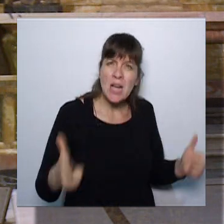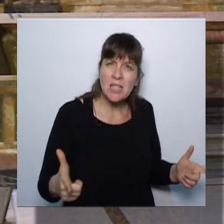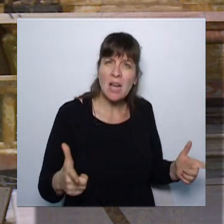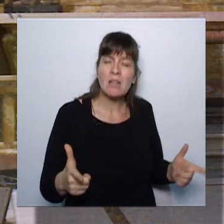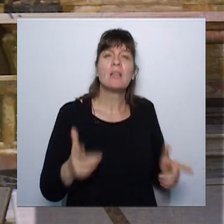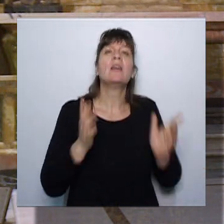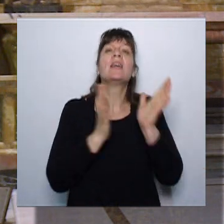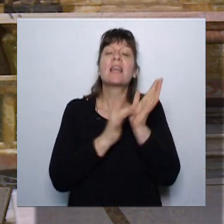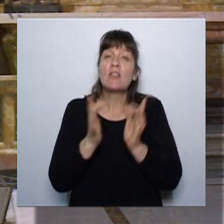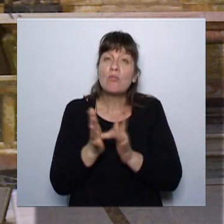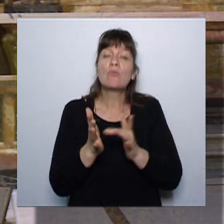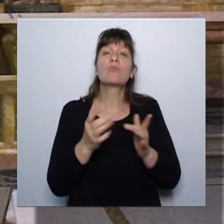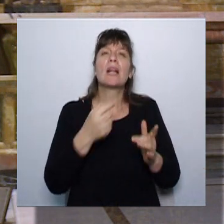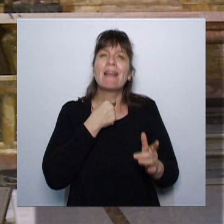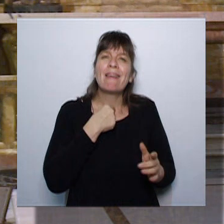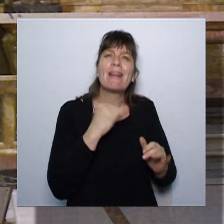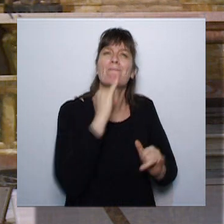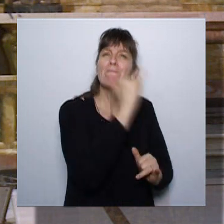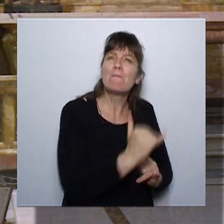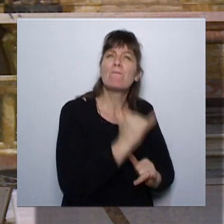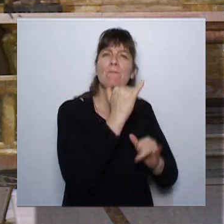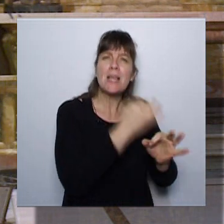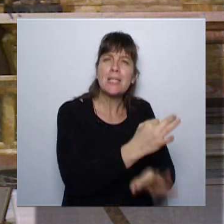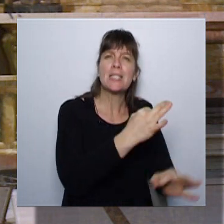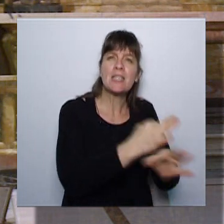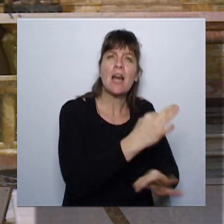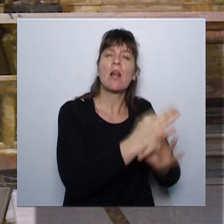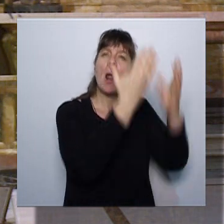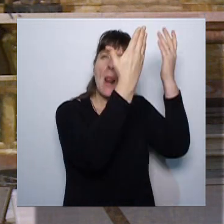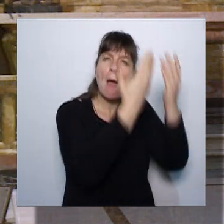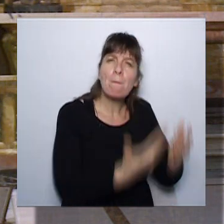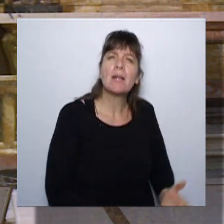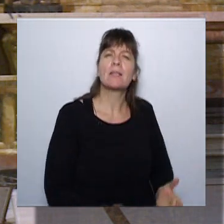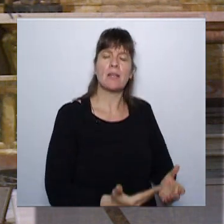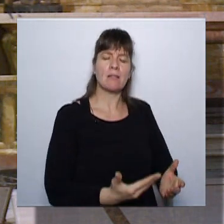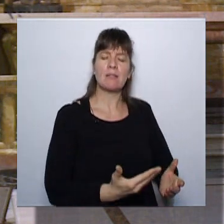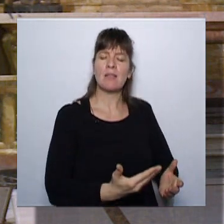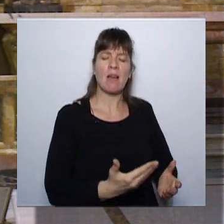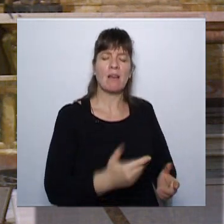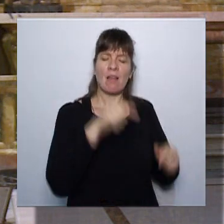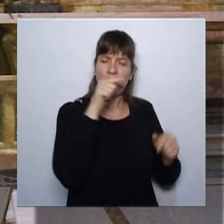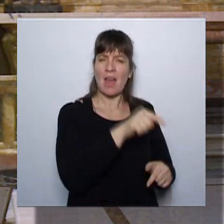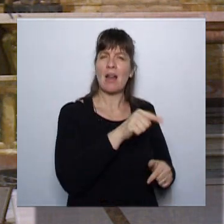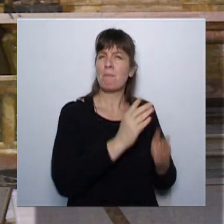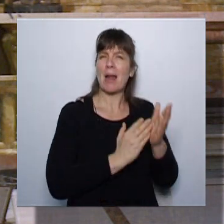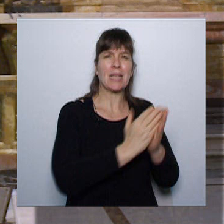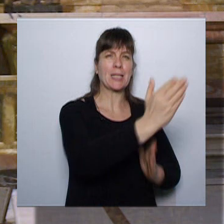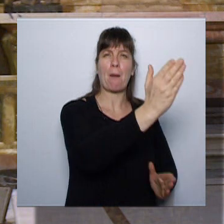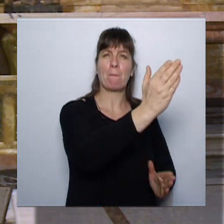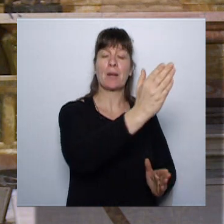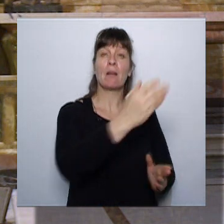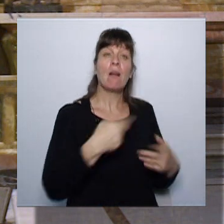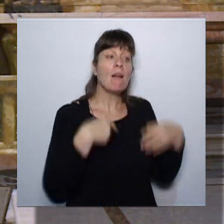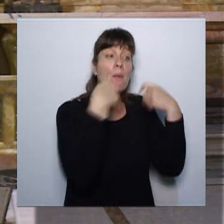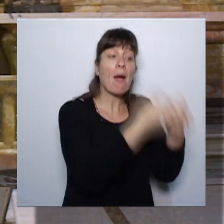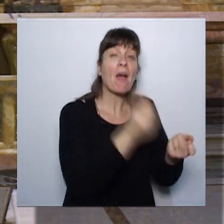jesús les quiere explicar la presencia trascendente es decir que les va a